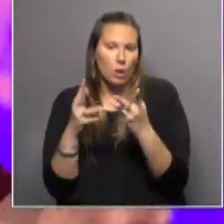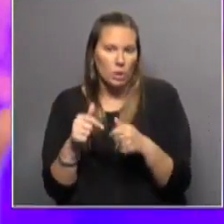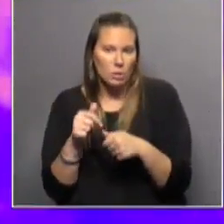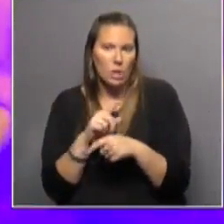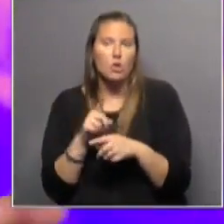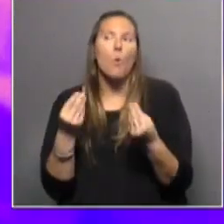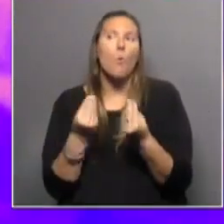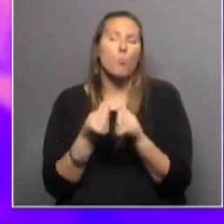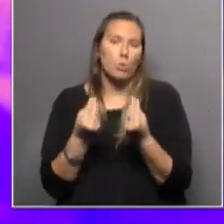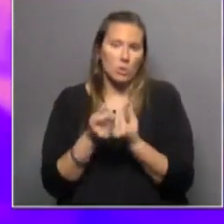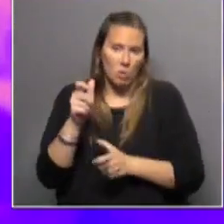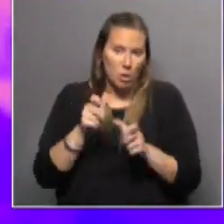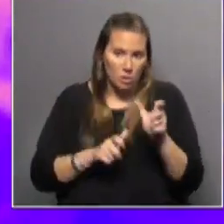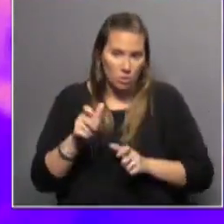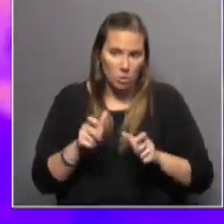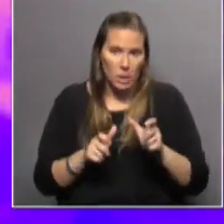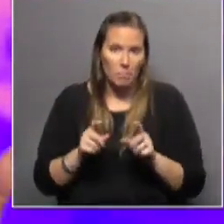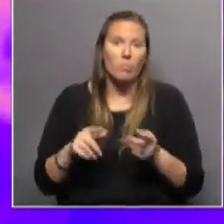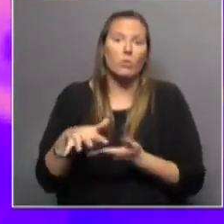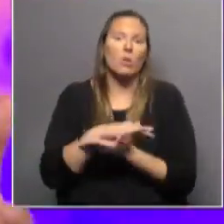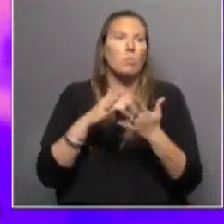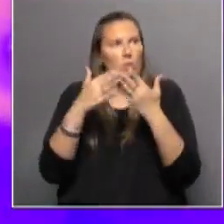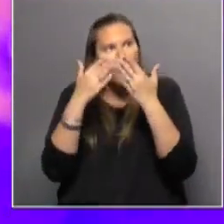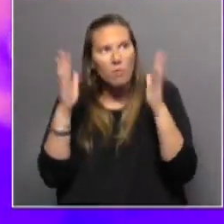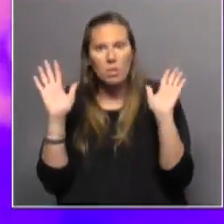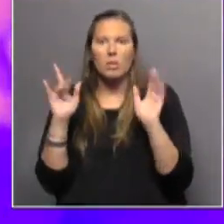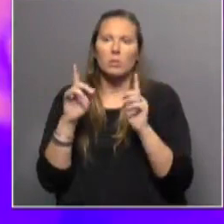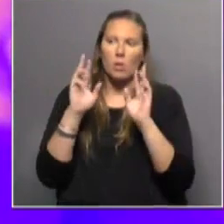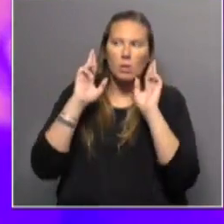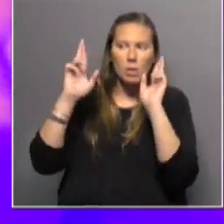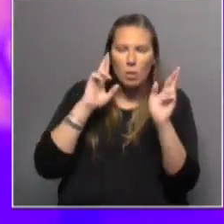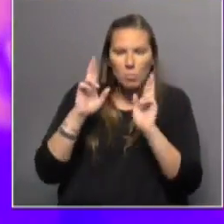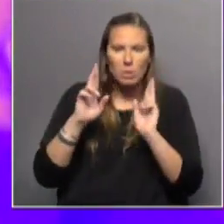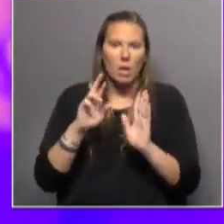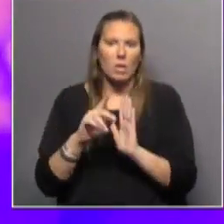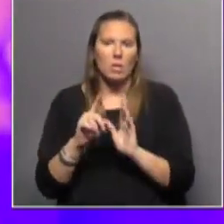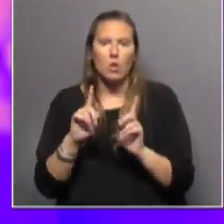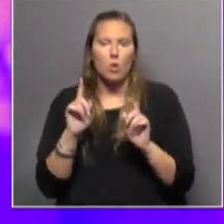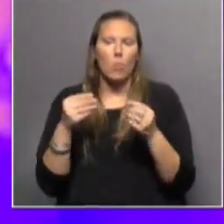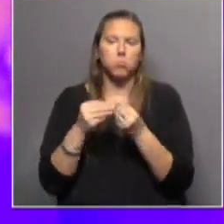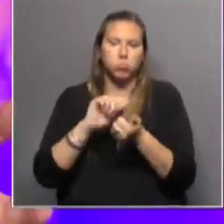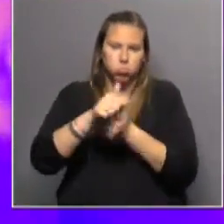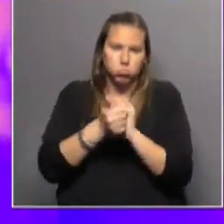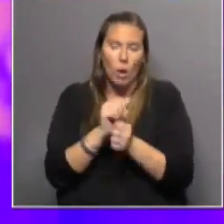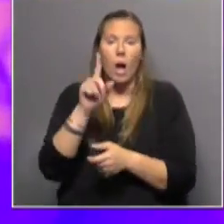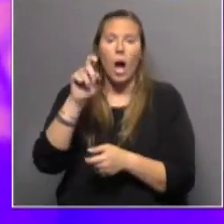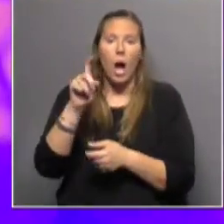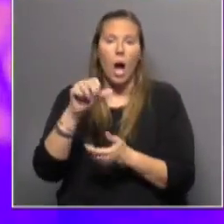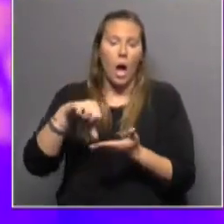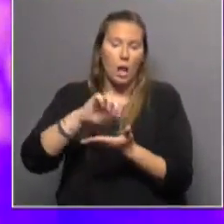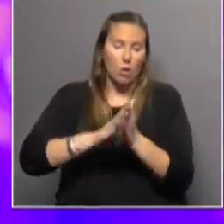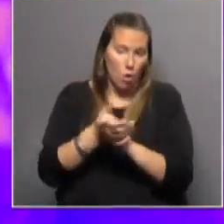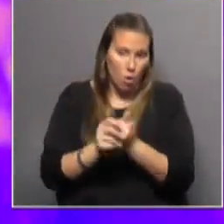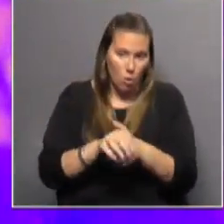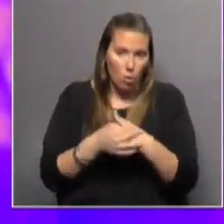tratar de no ser muchos. Hay que tratar de, por más que sea un espacio abierto, respetar ciertos cuidados, evitar aglomeraciones. Hay alcohol en gel, en algunos sectores de ahí del